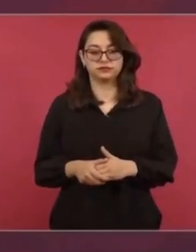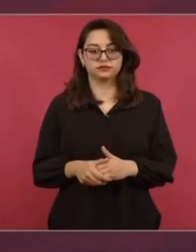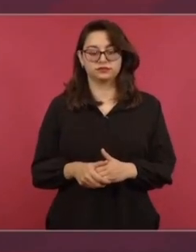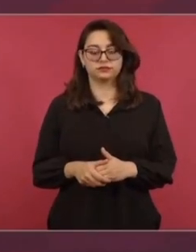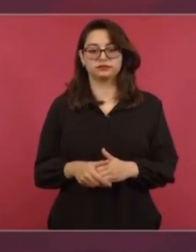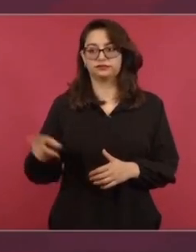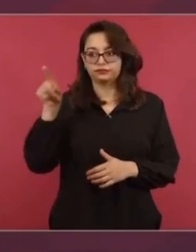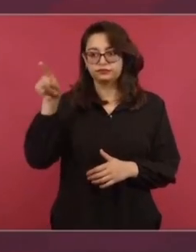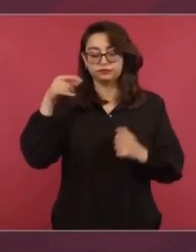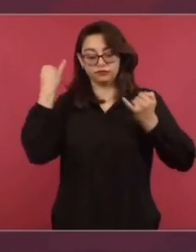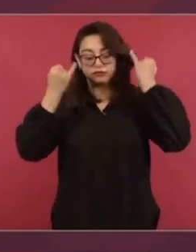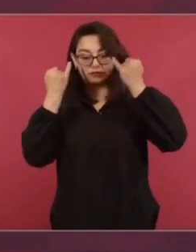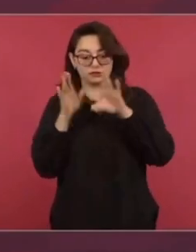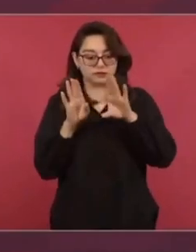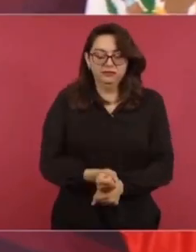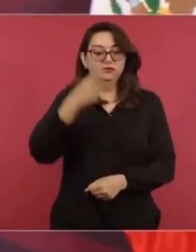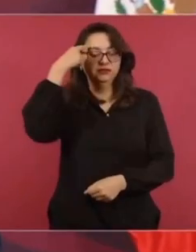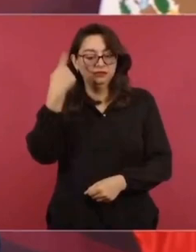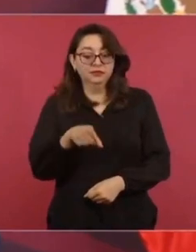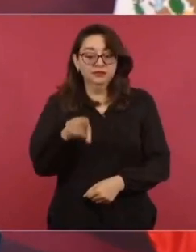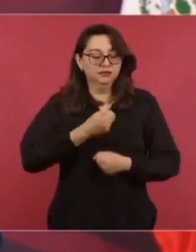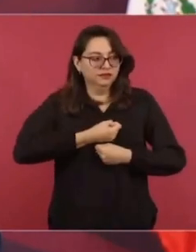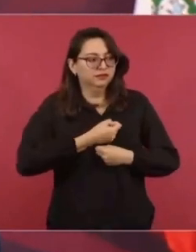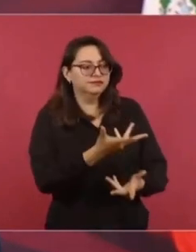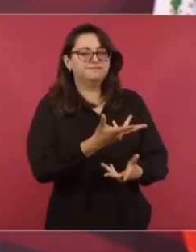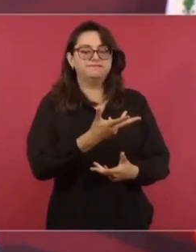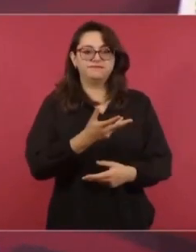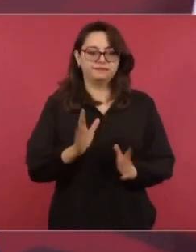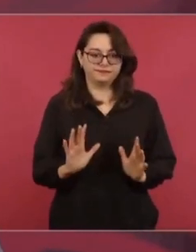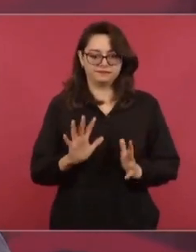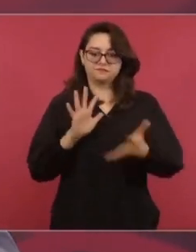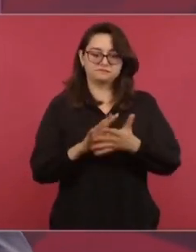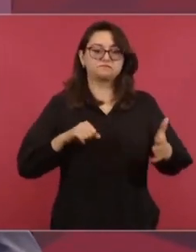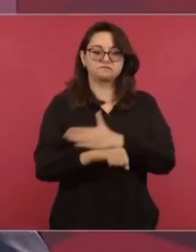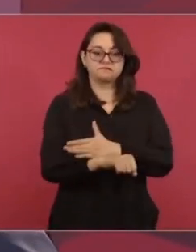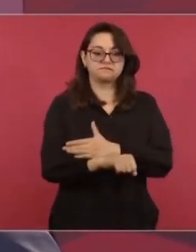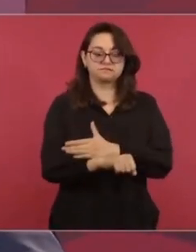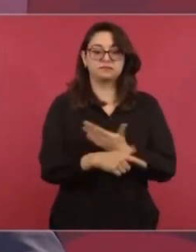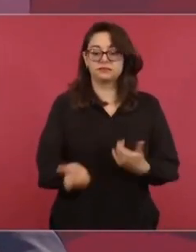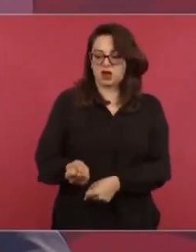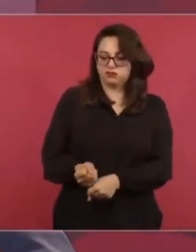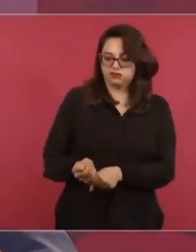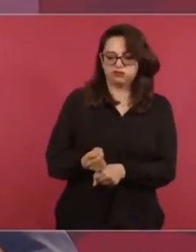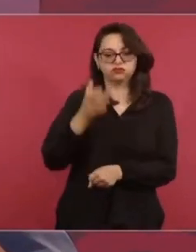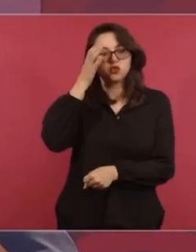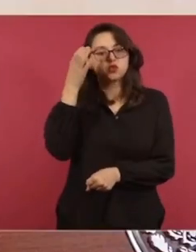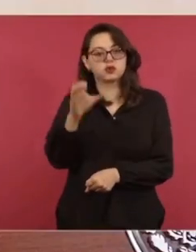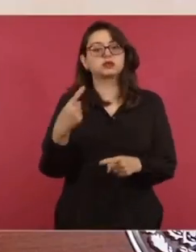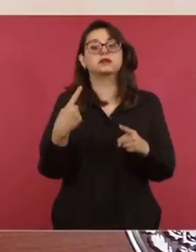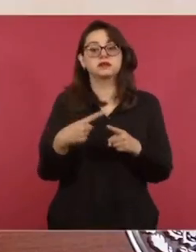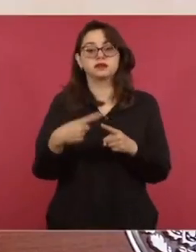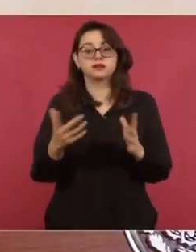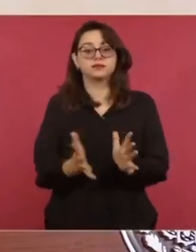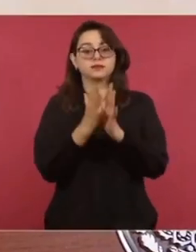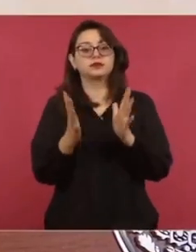la creación de la llamada verdad histórica. Y uno de los que participó en estas